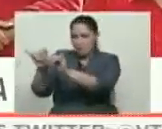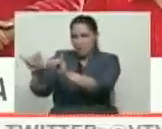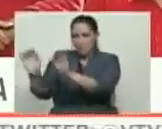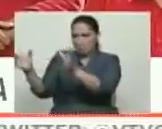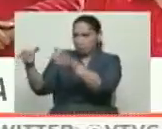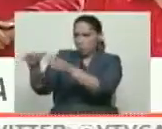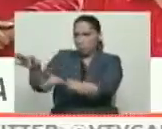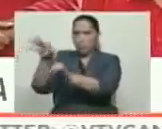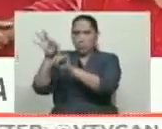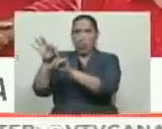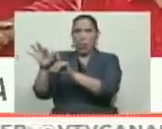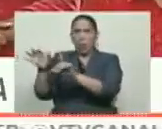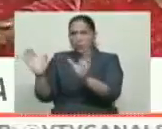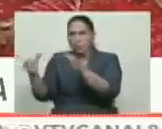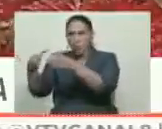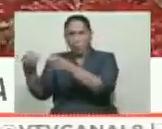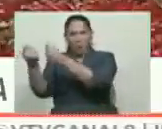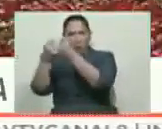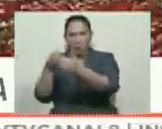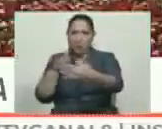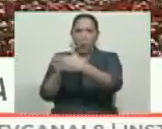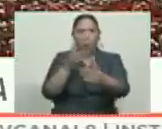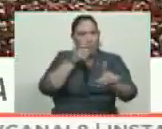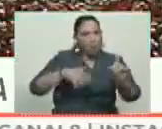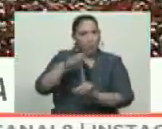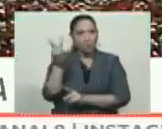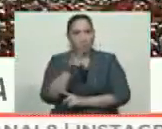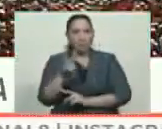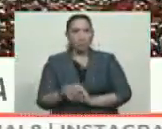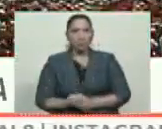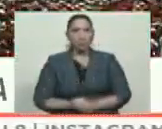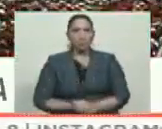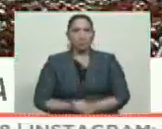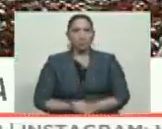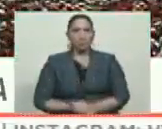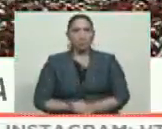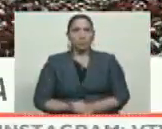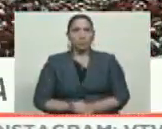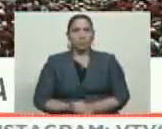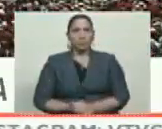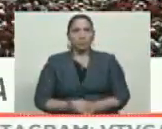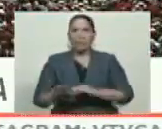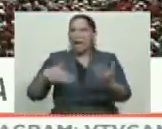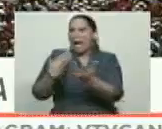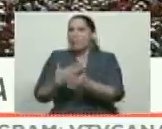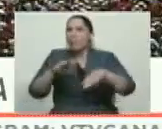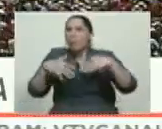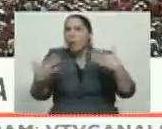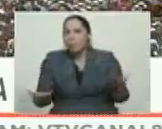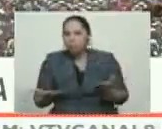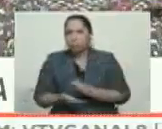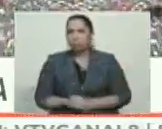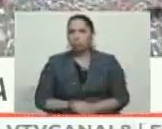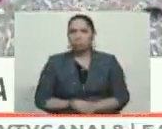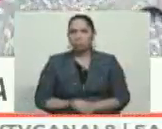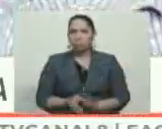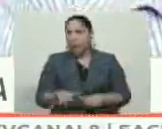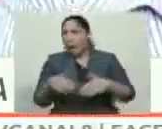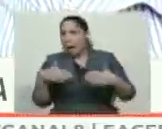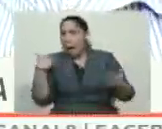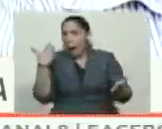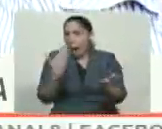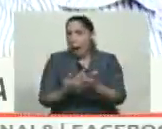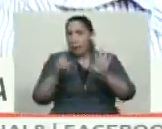élites, de los grupos económicos en contra del pueblo venezolano. ¿Hasta cuándo? Hasta que el 6 de